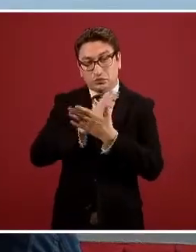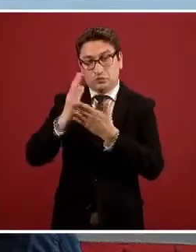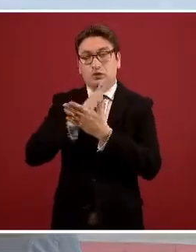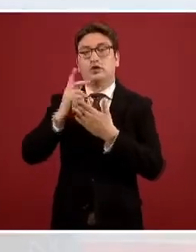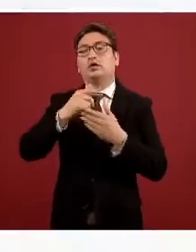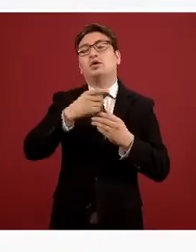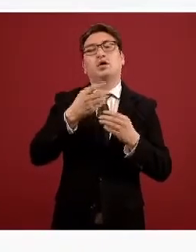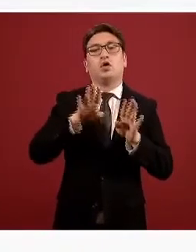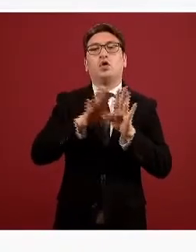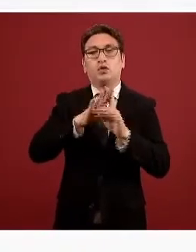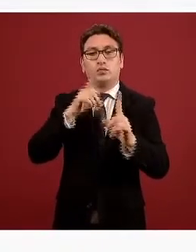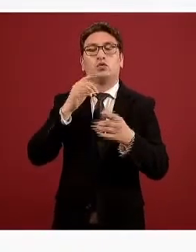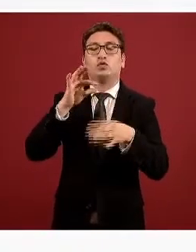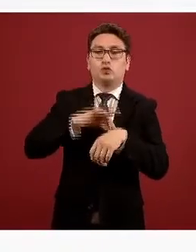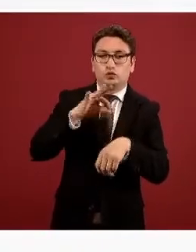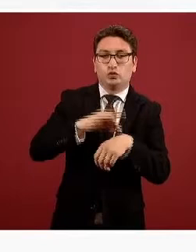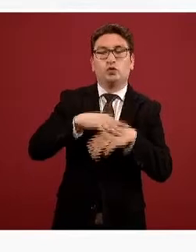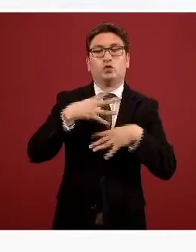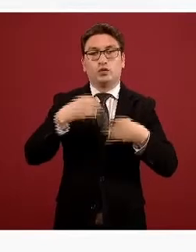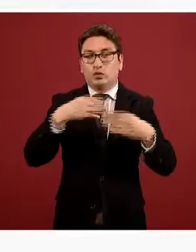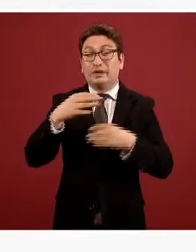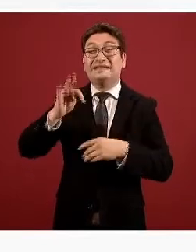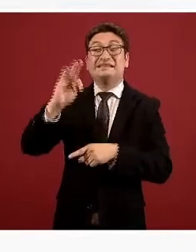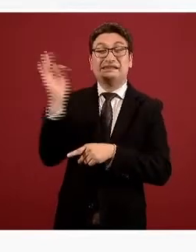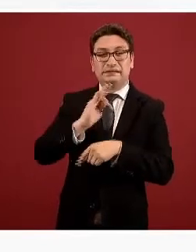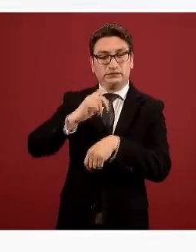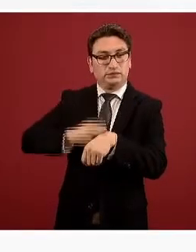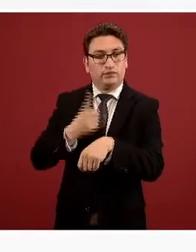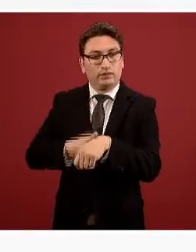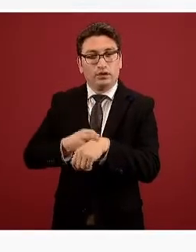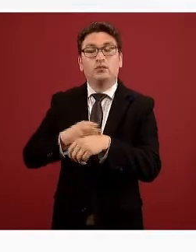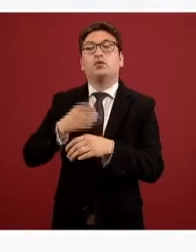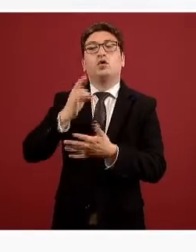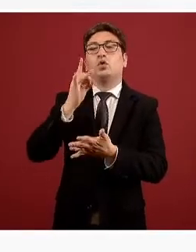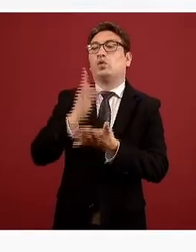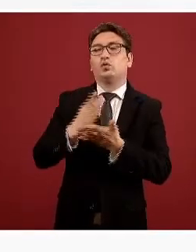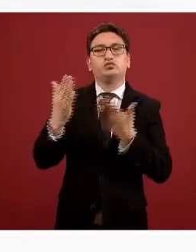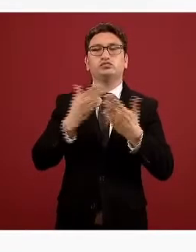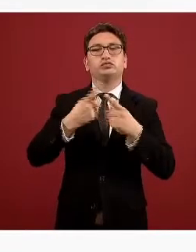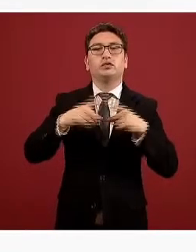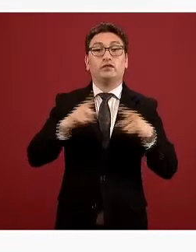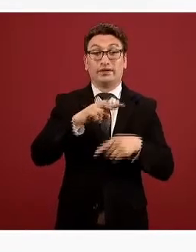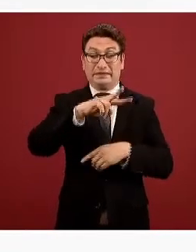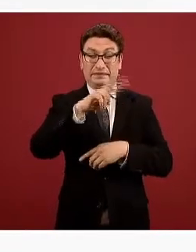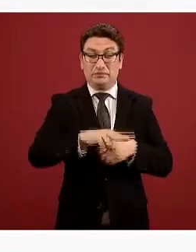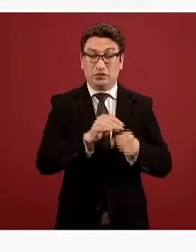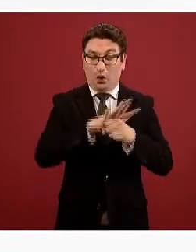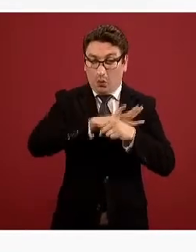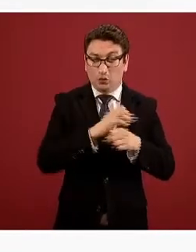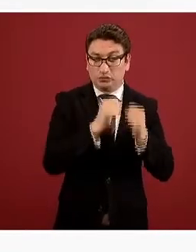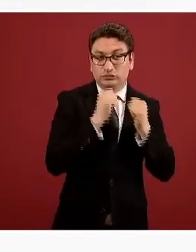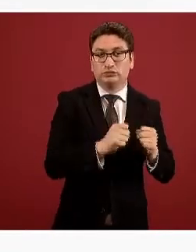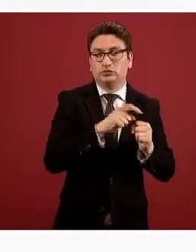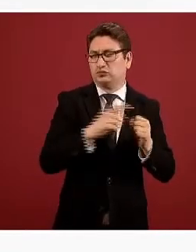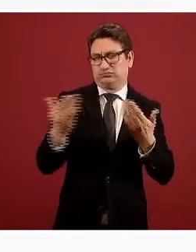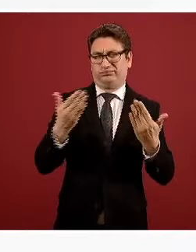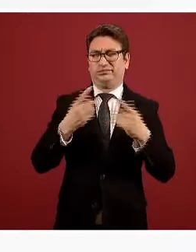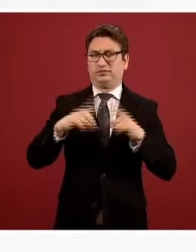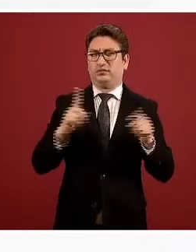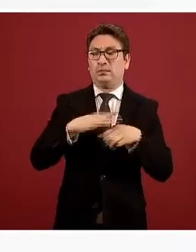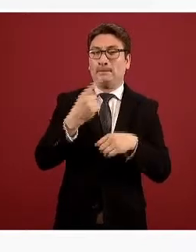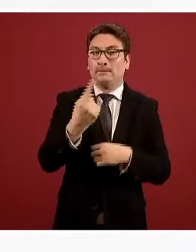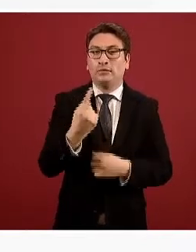clínico epidemiológico como casos sospechosos, lo único que les distingue de los casos confirmados de COVID es